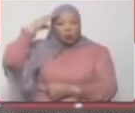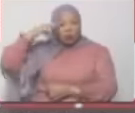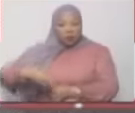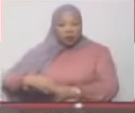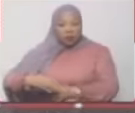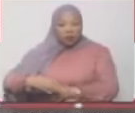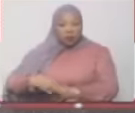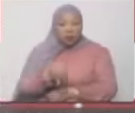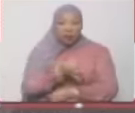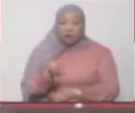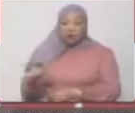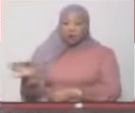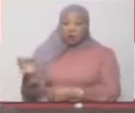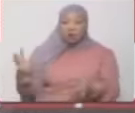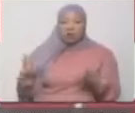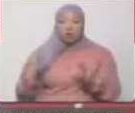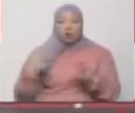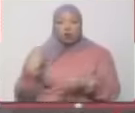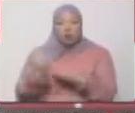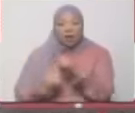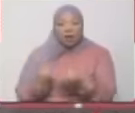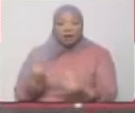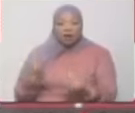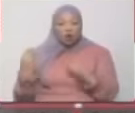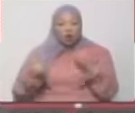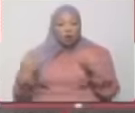Perfecta tiene que ser. Y eso hay que construirlo,